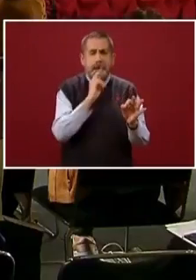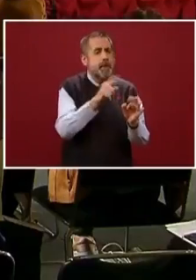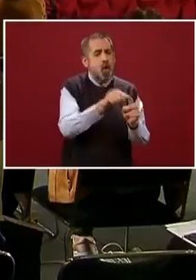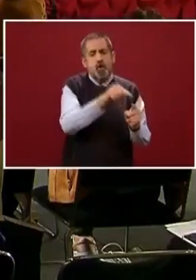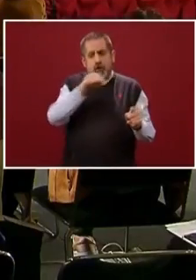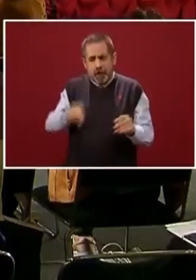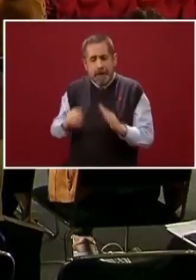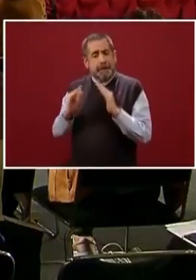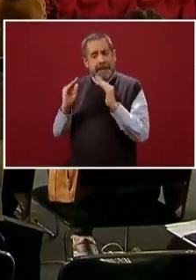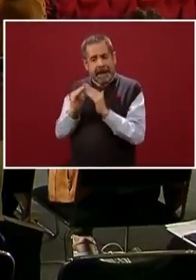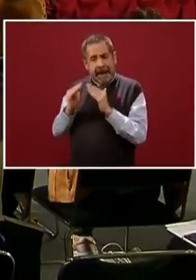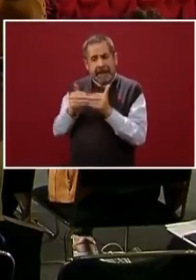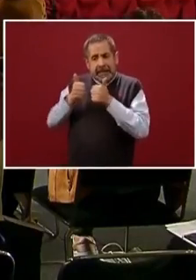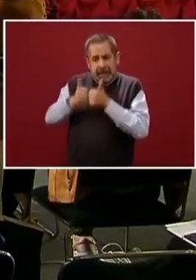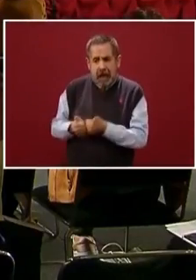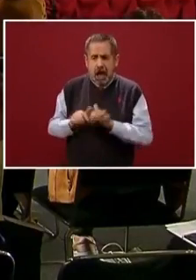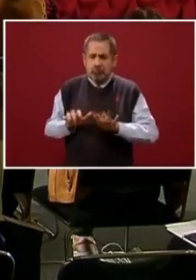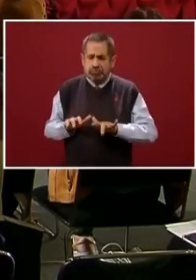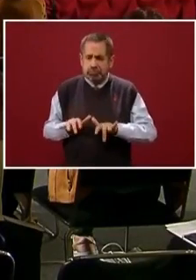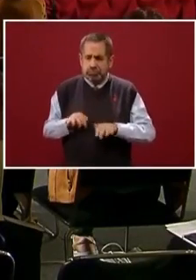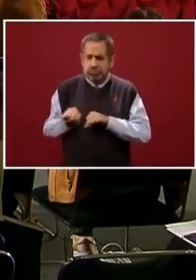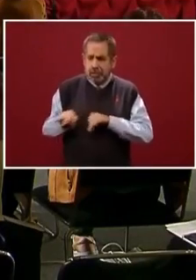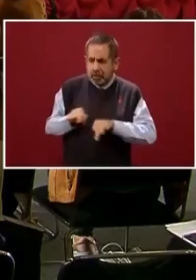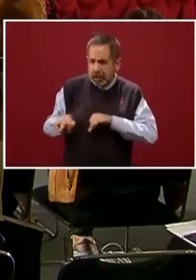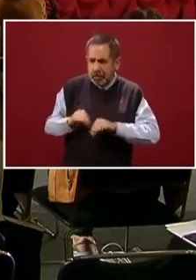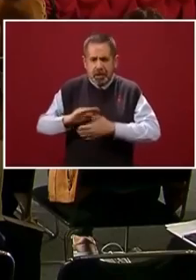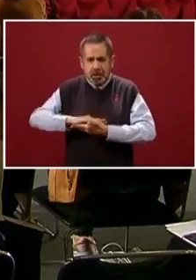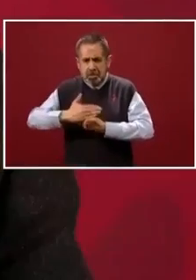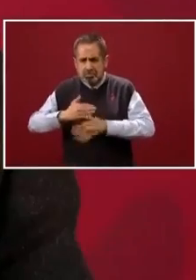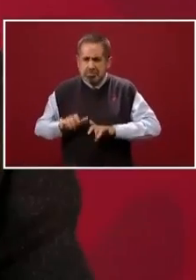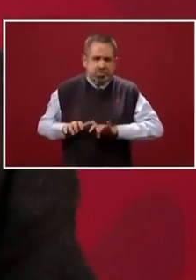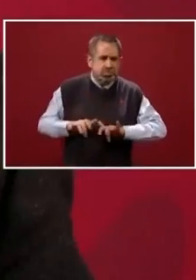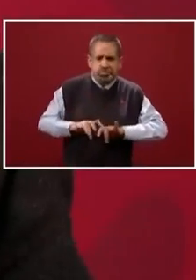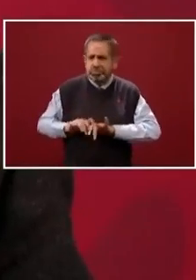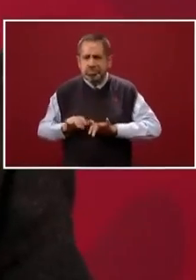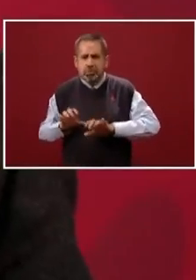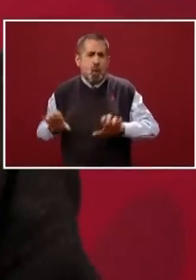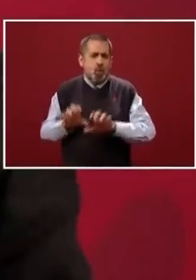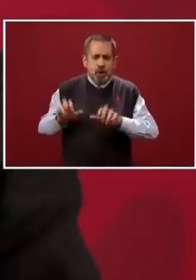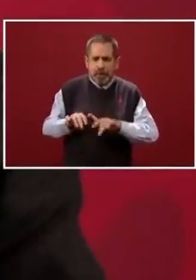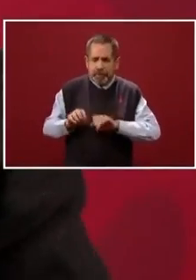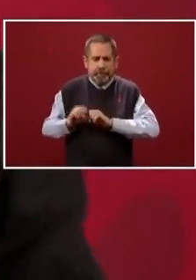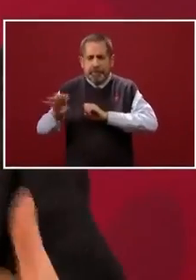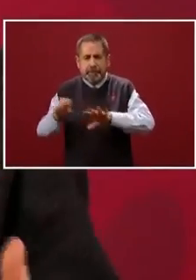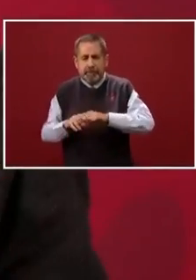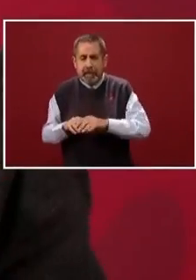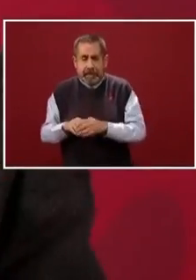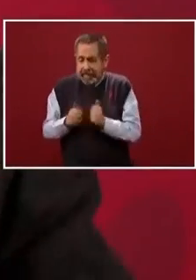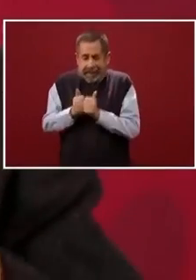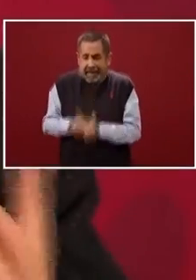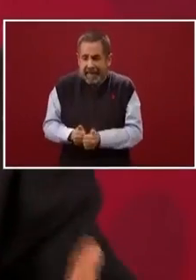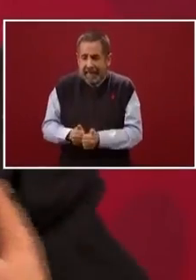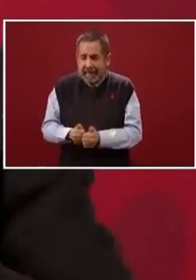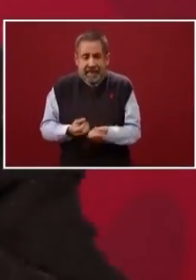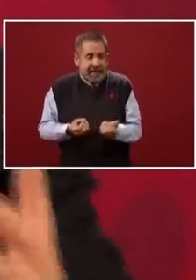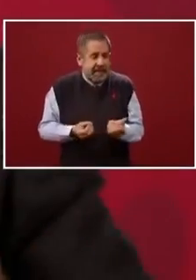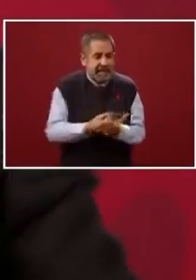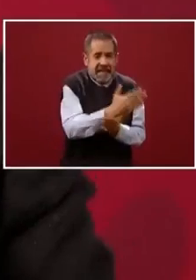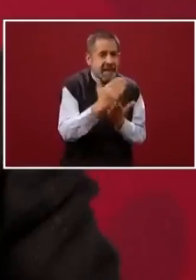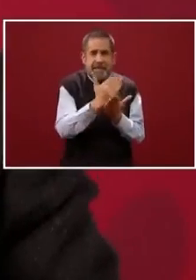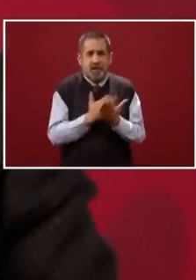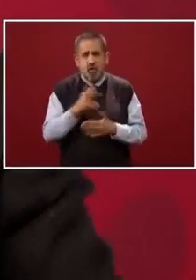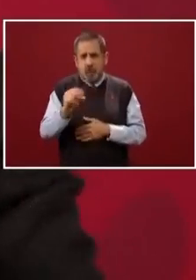esos trabajos se realicen en casa y que las personas estando en casa se queden ahí, que salgan lo menos posible a